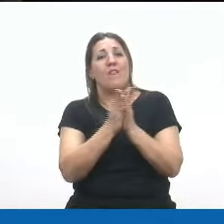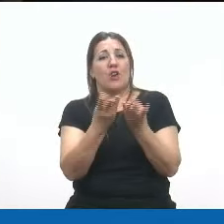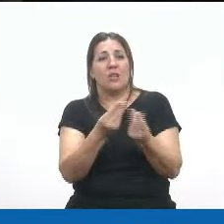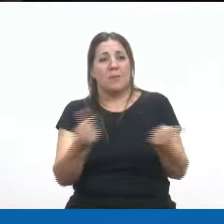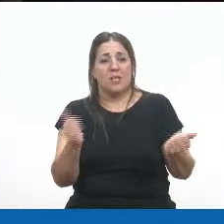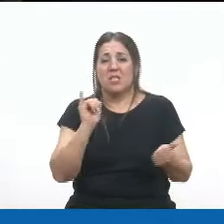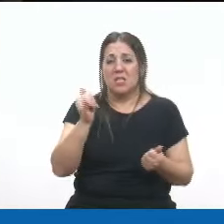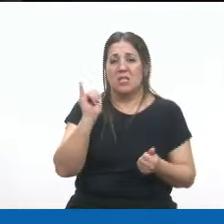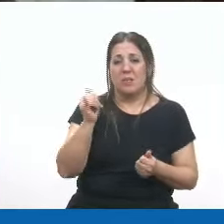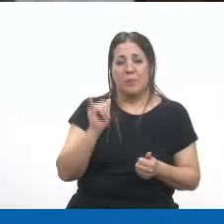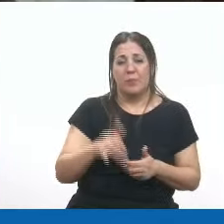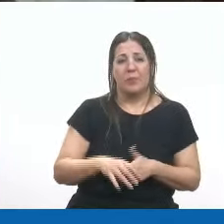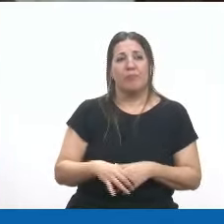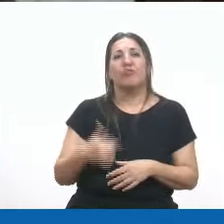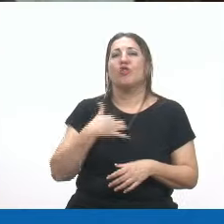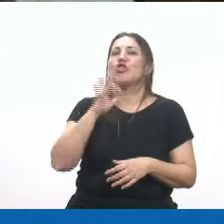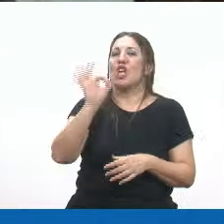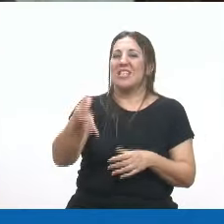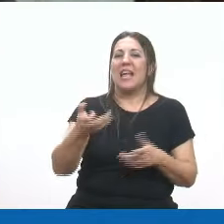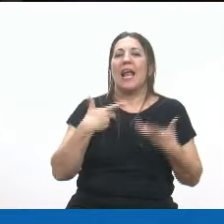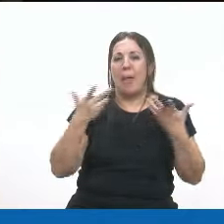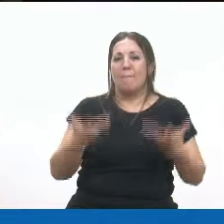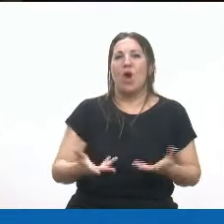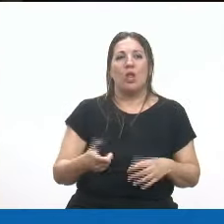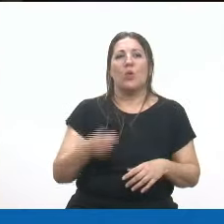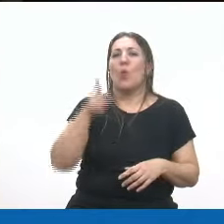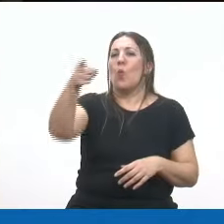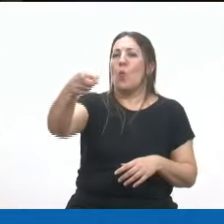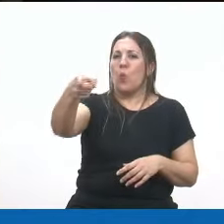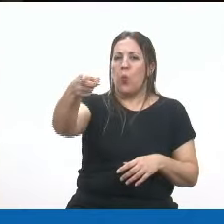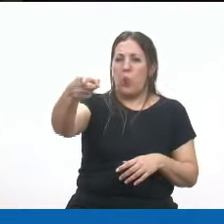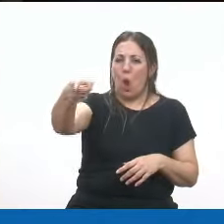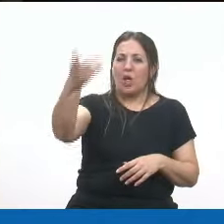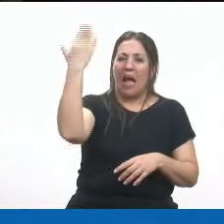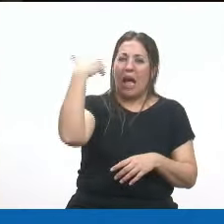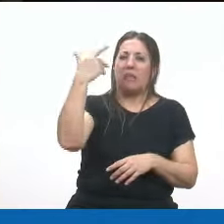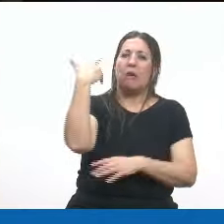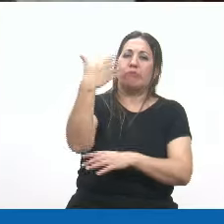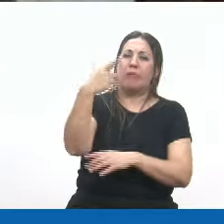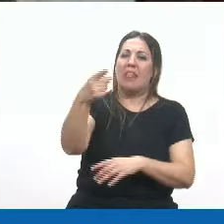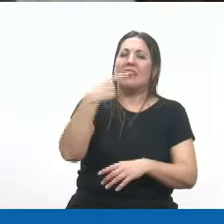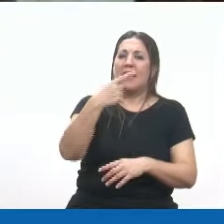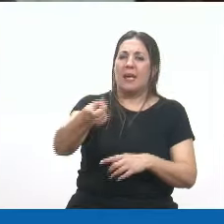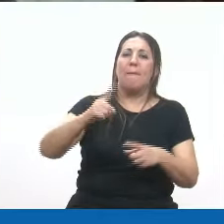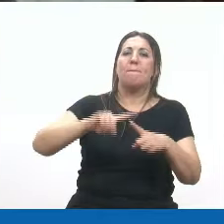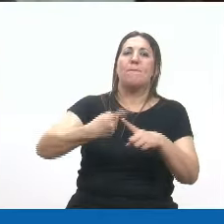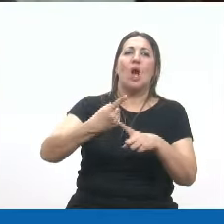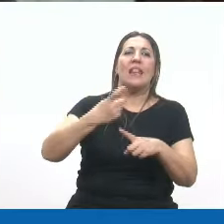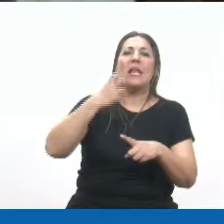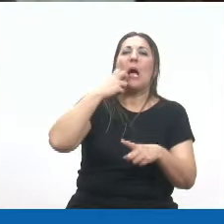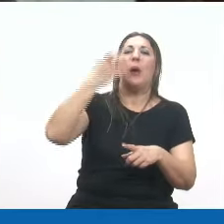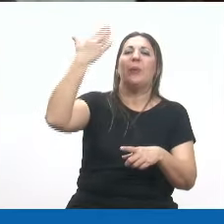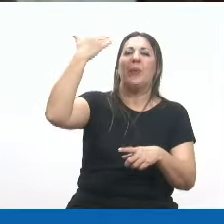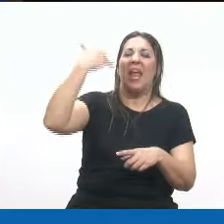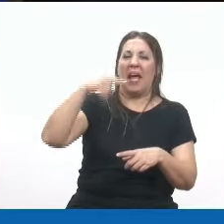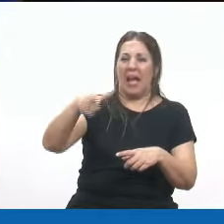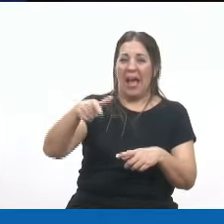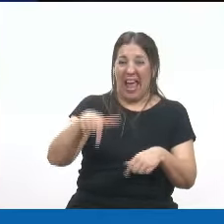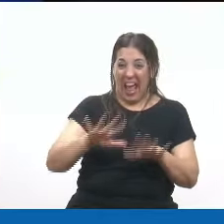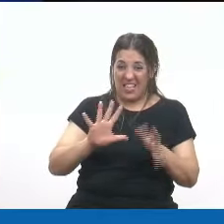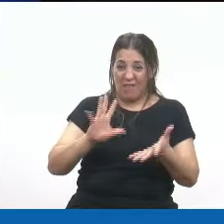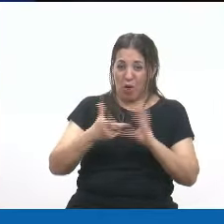verdad sé que les molesta Usted dijo en su elocución que eran que la política vieja Esta es la política